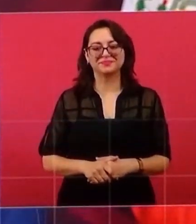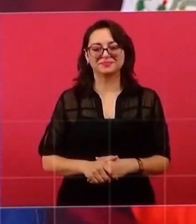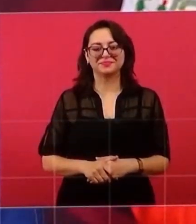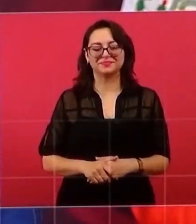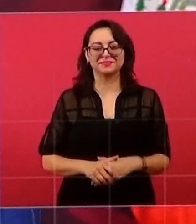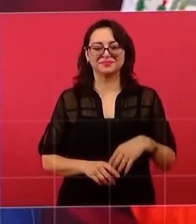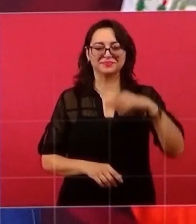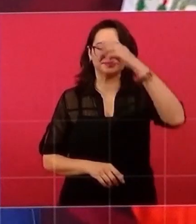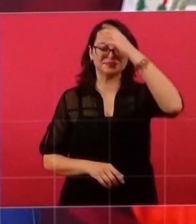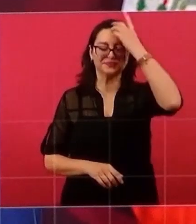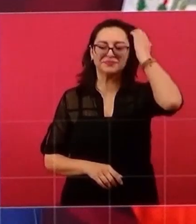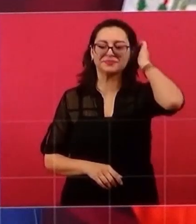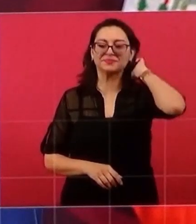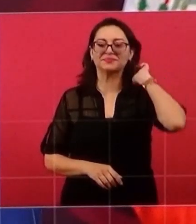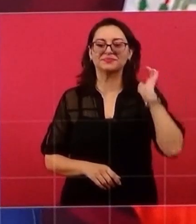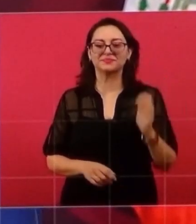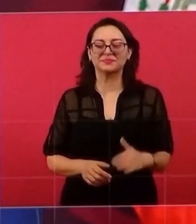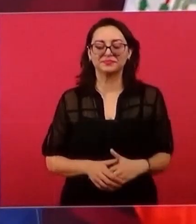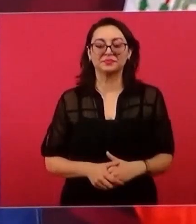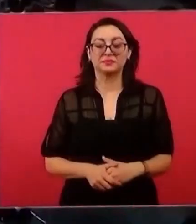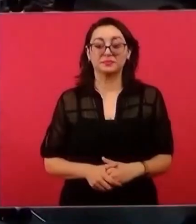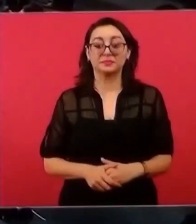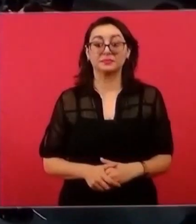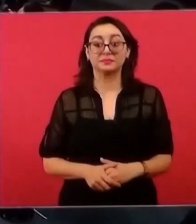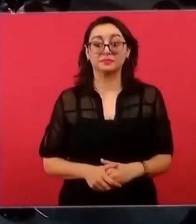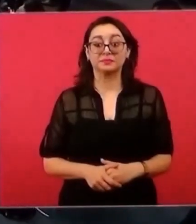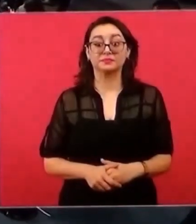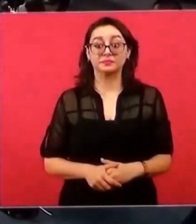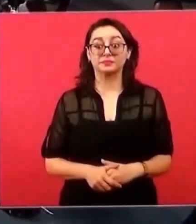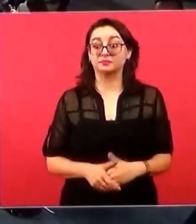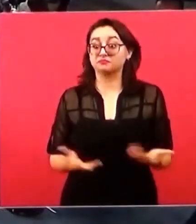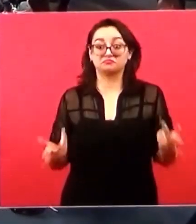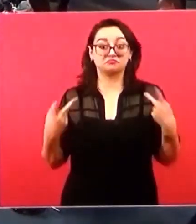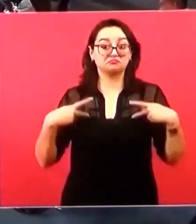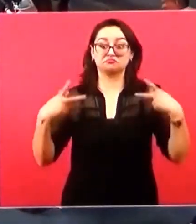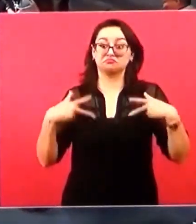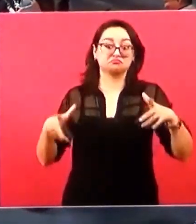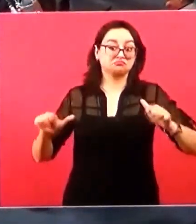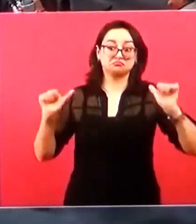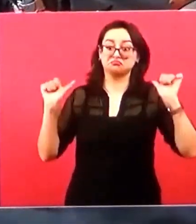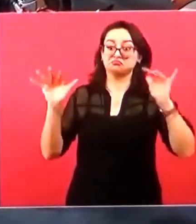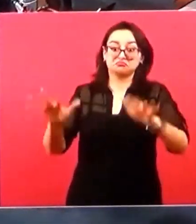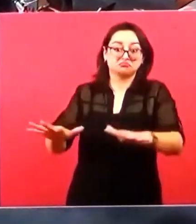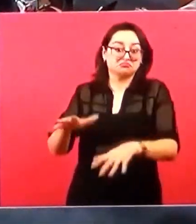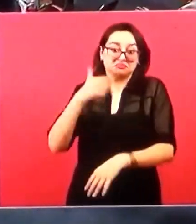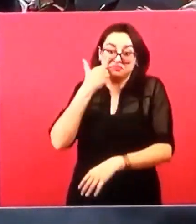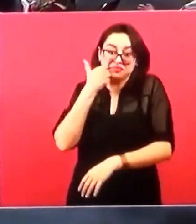Un festejo. Sí, bastantes. Todos los que lleguen.